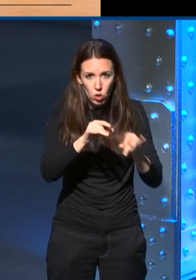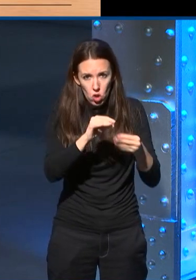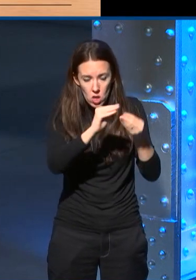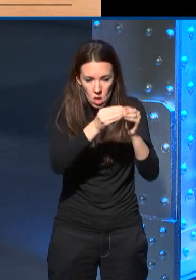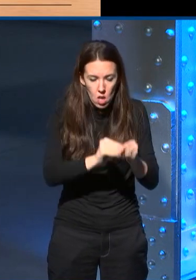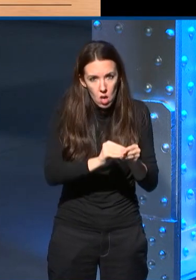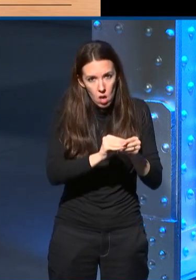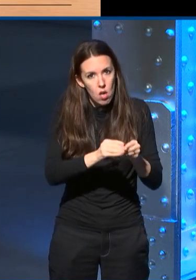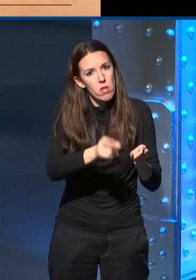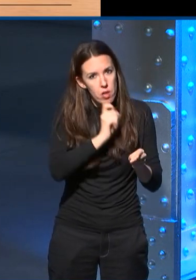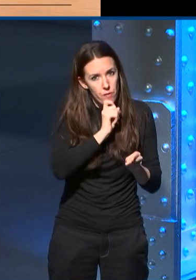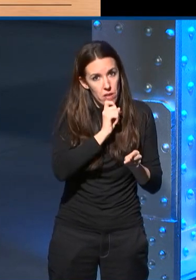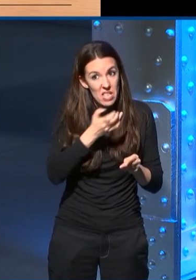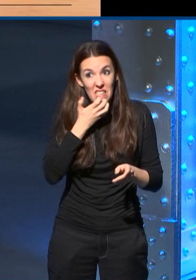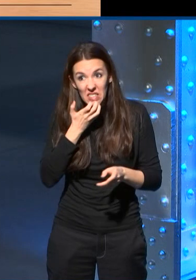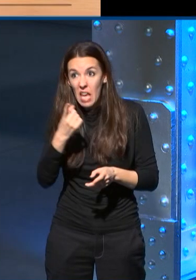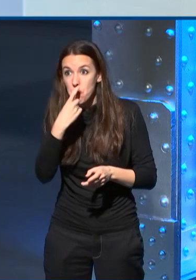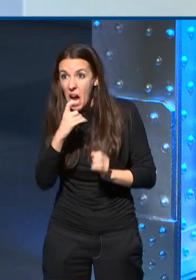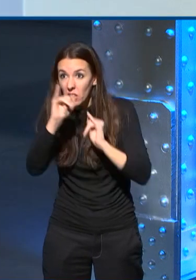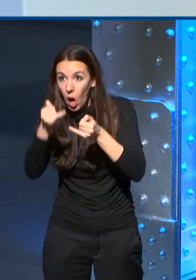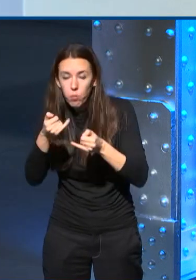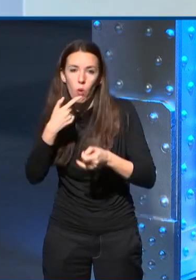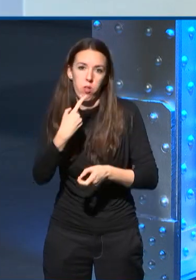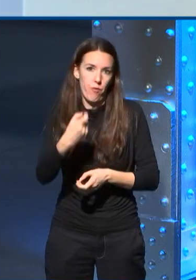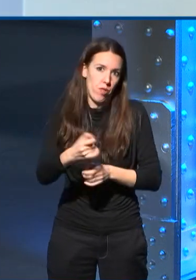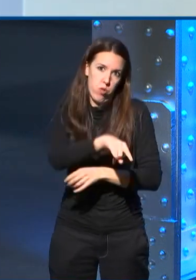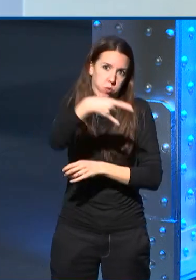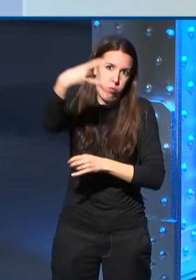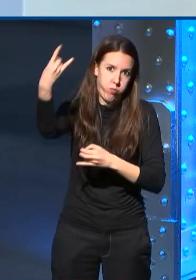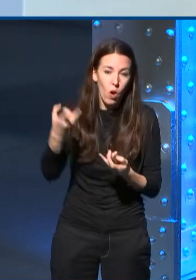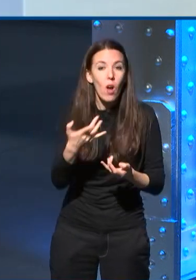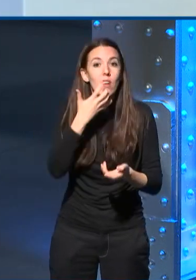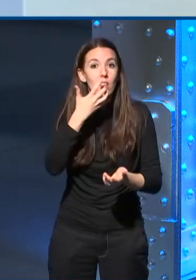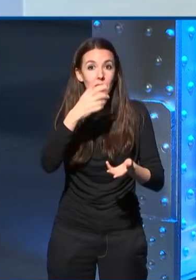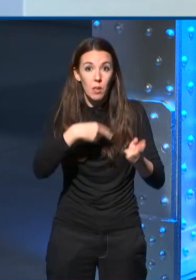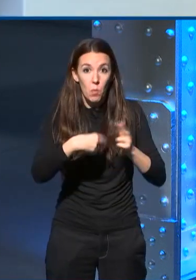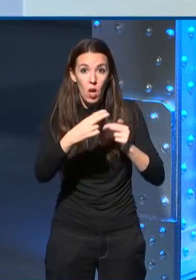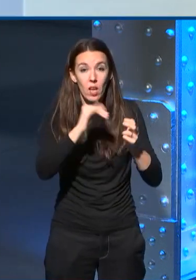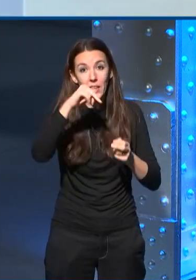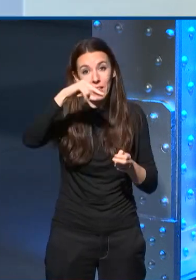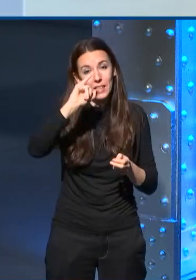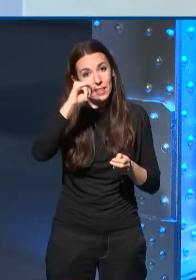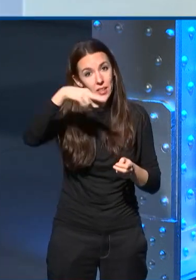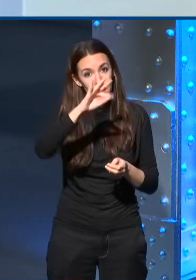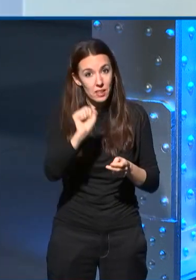mucho más para una misión marciana, evidentemente, que la parte se está construyendo en el INTA y la parte científica la lidera